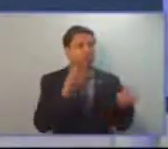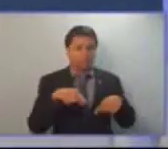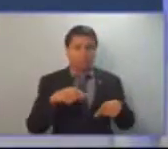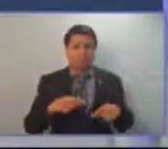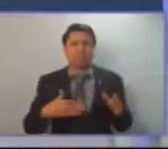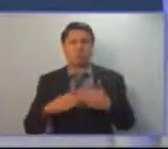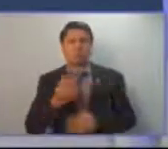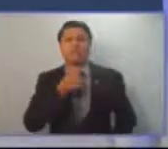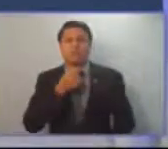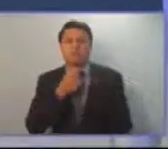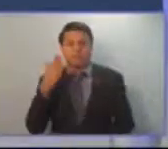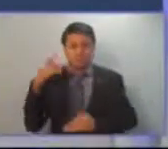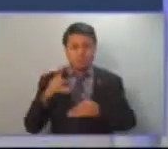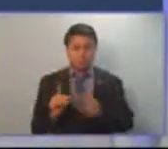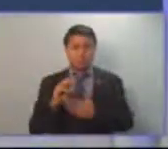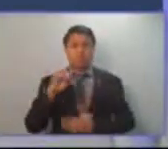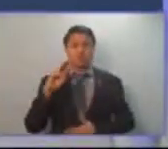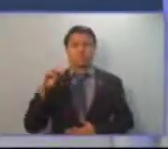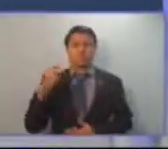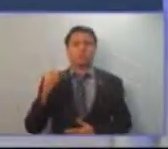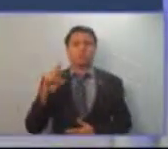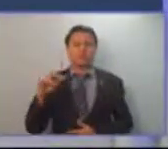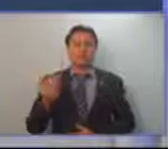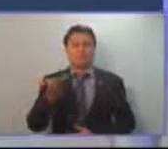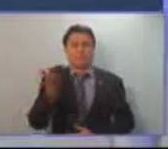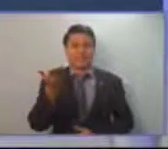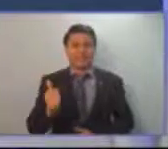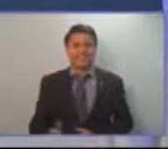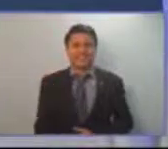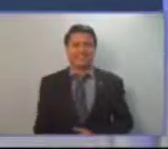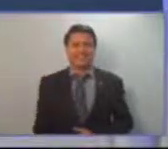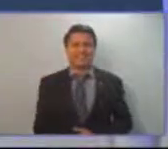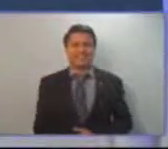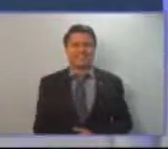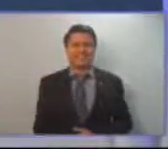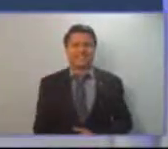regresamos con la diputada Norma Guevara.